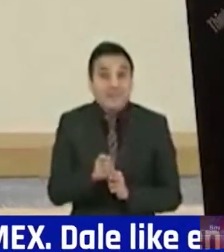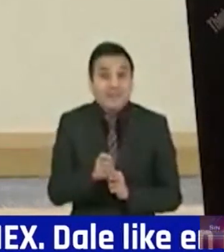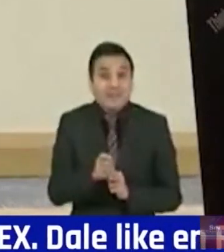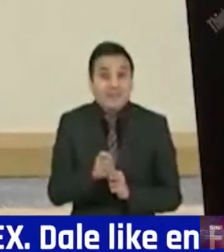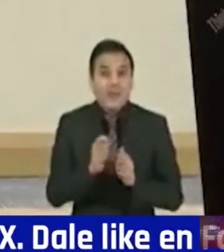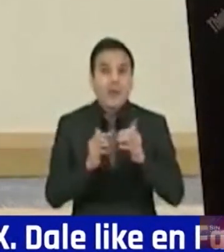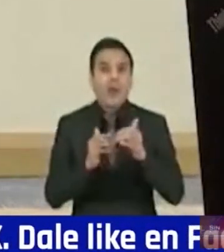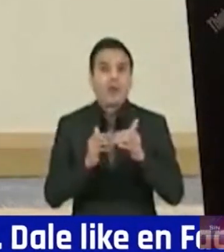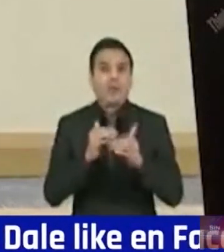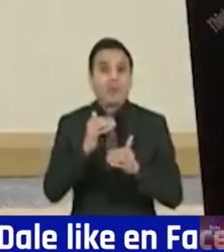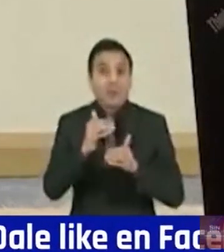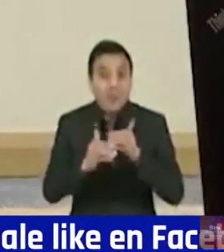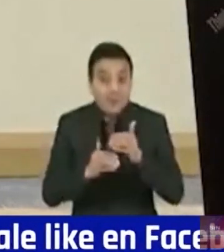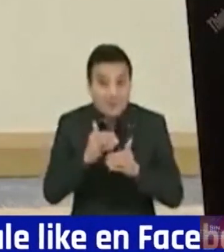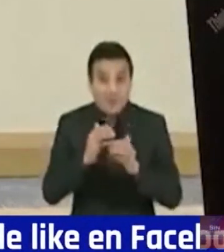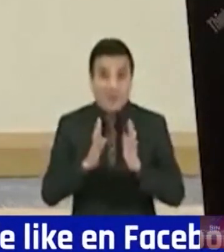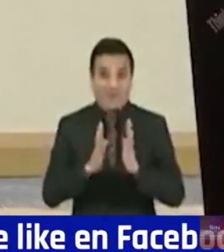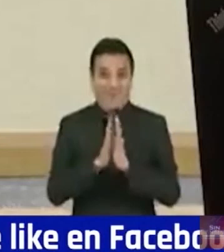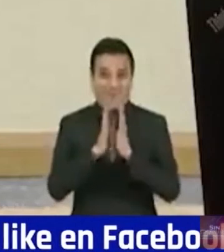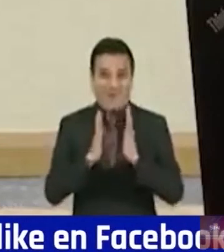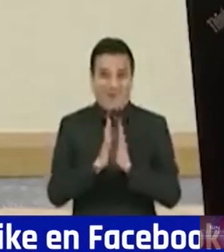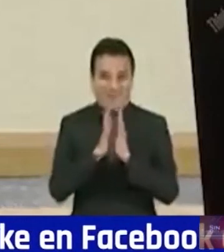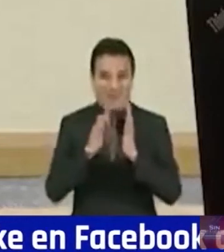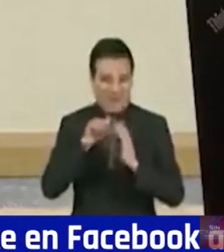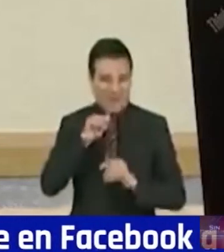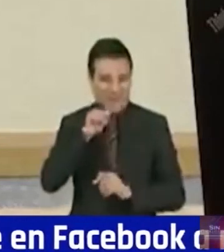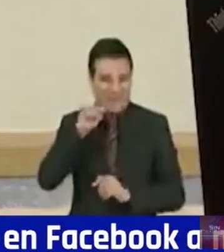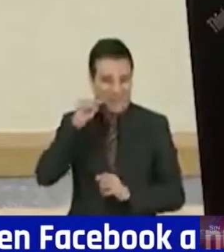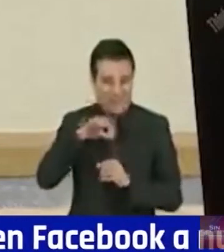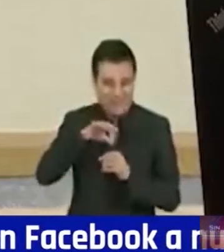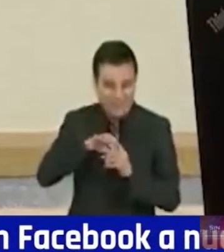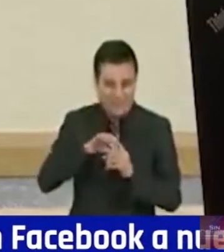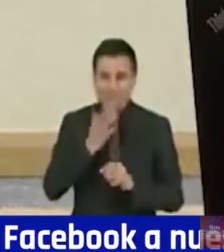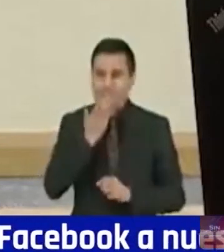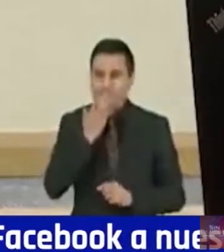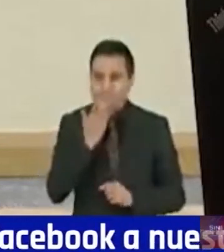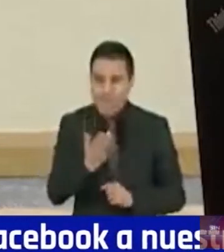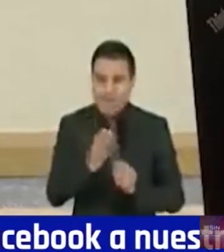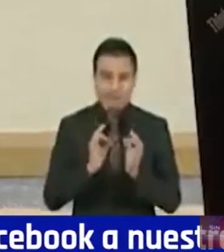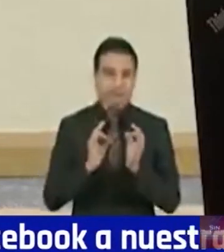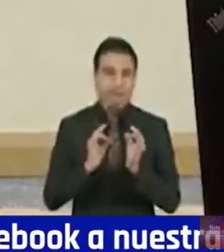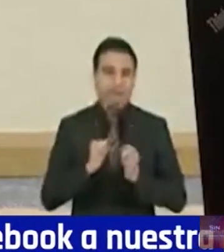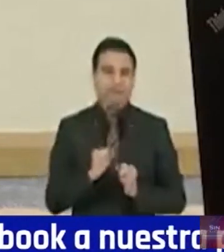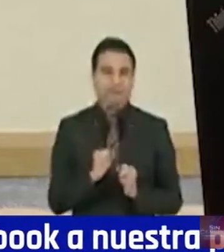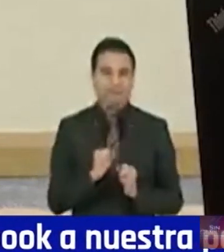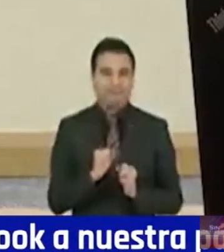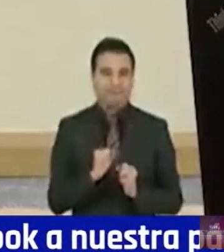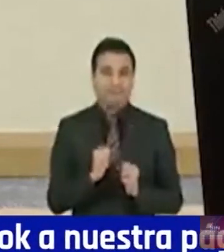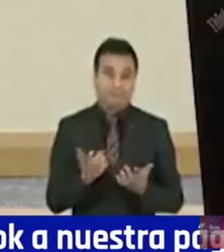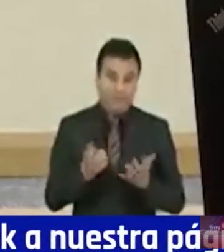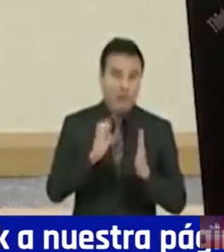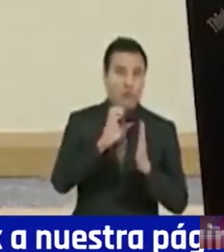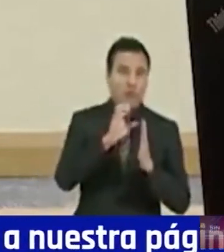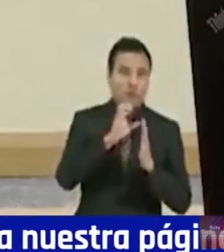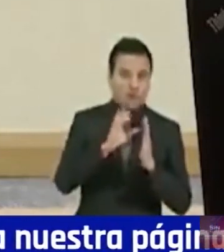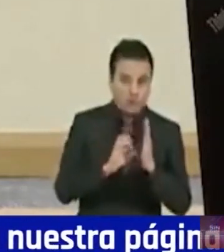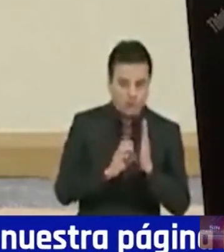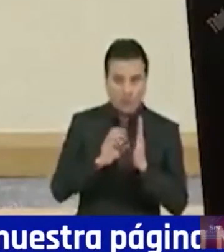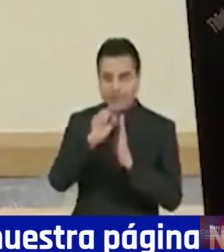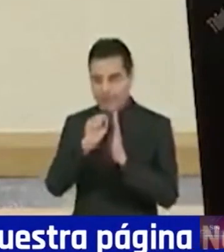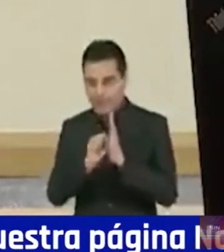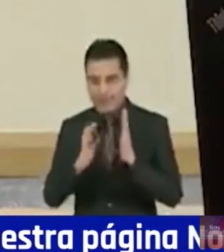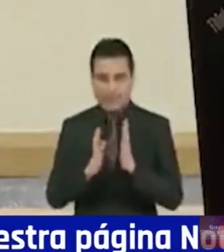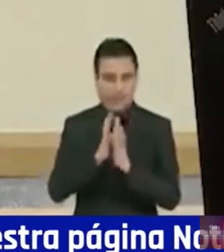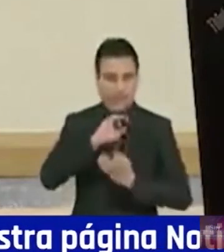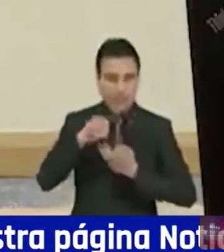procesos democráticos que ayer se instrumentaron cumplieron su función en una democracia constitucional como la nuestra.